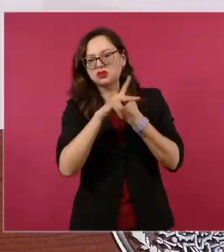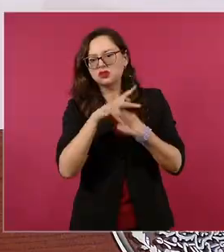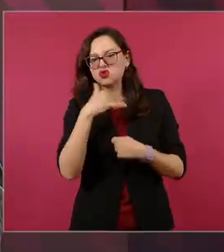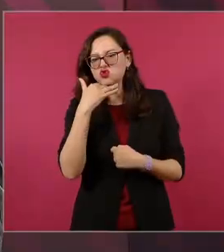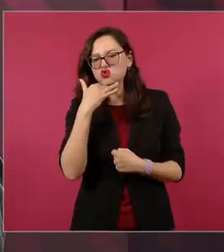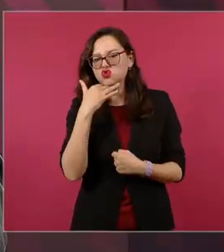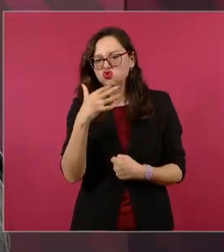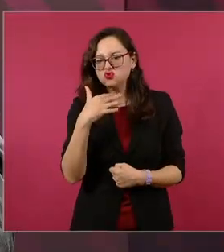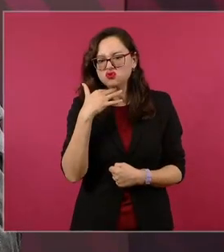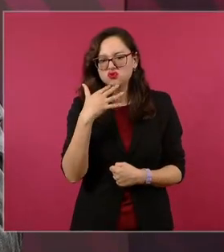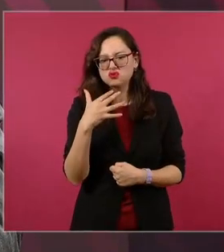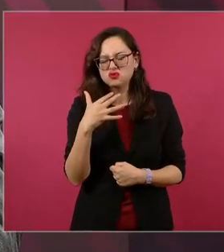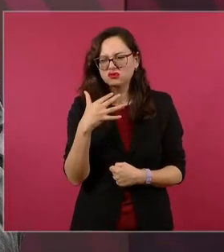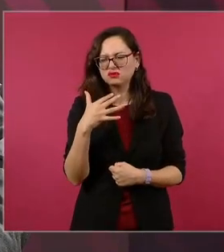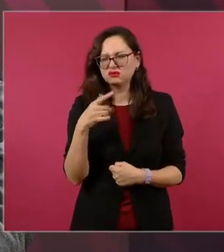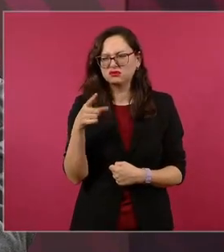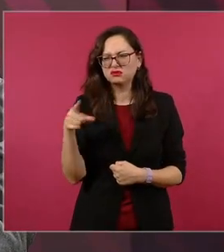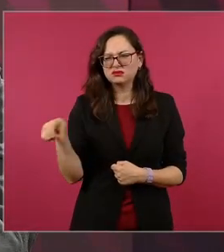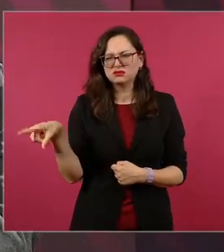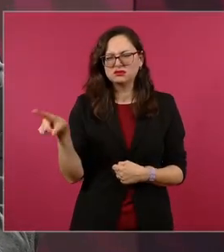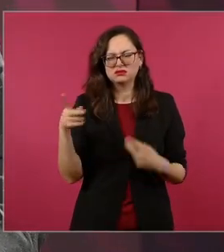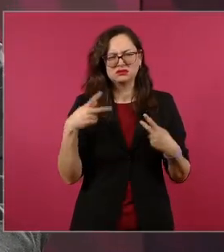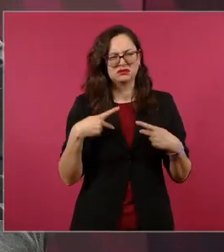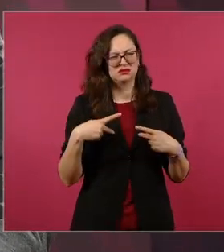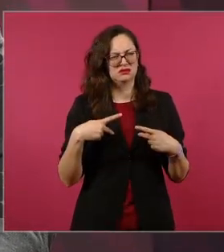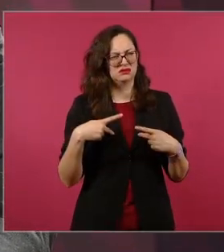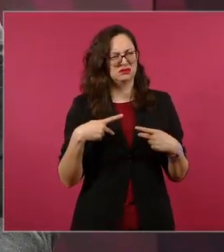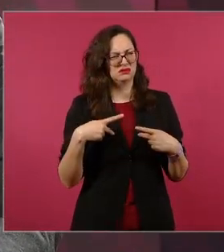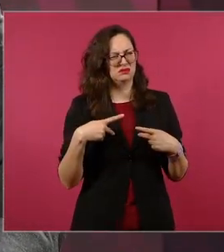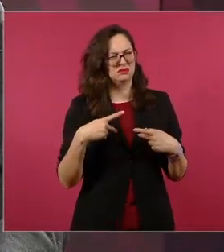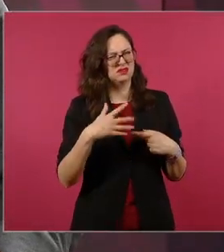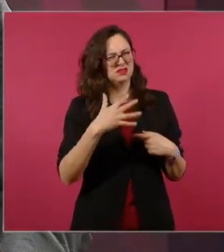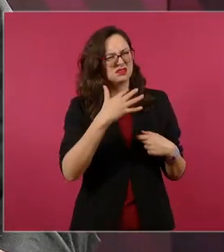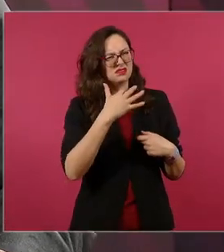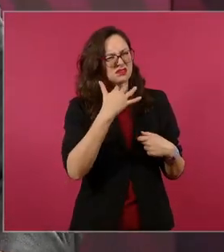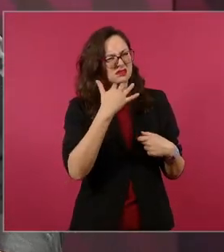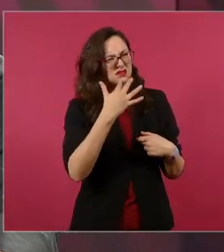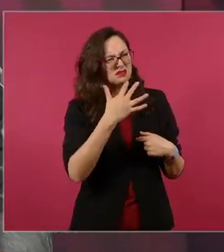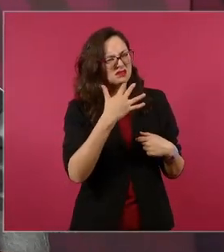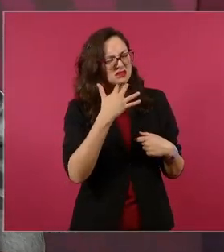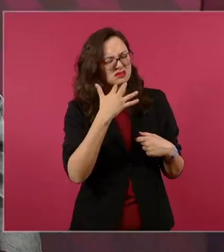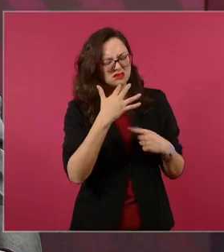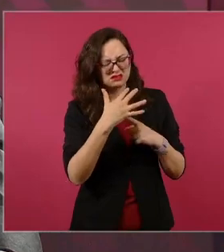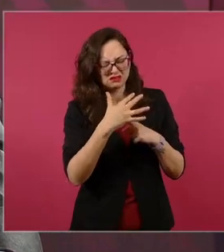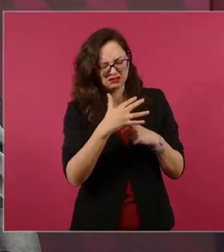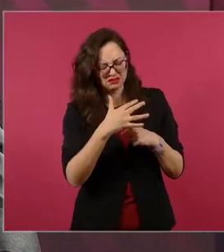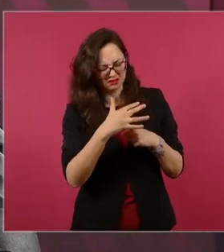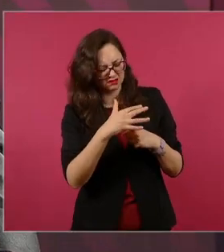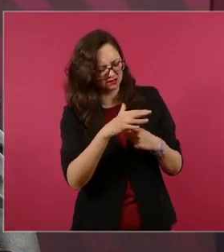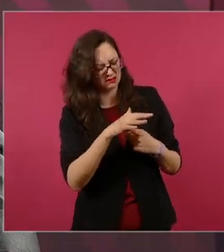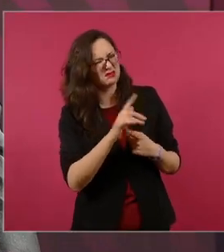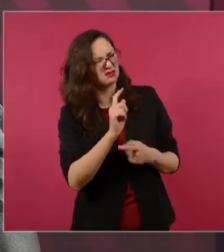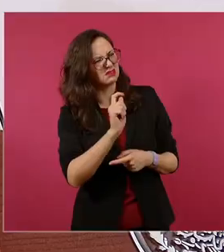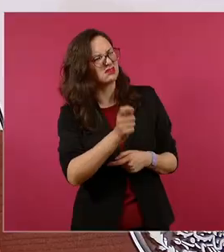Cuando uno habla con un danés sobre la corrupción en México,